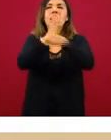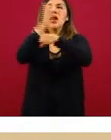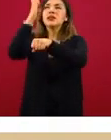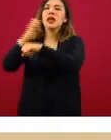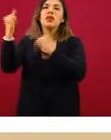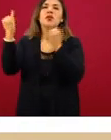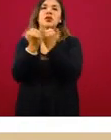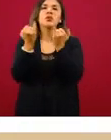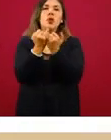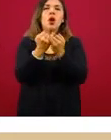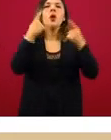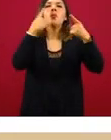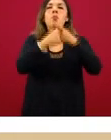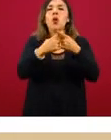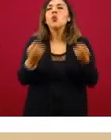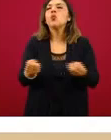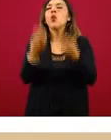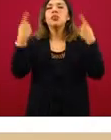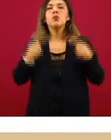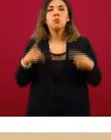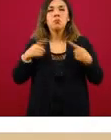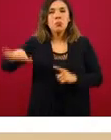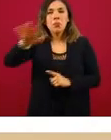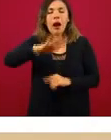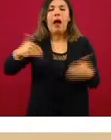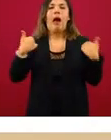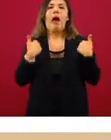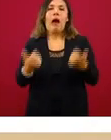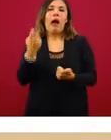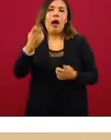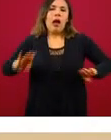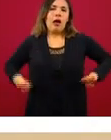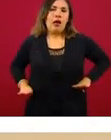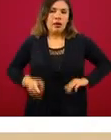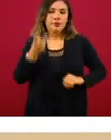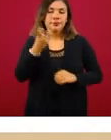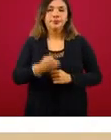base poblacional, eso también nos daría una explicación de estas cargas.